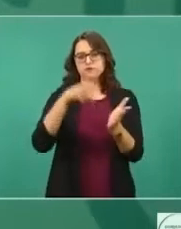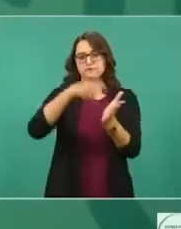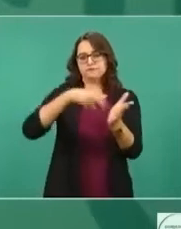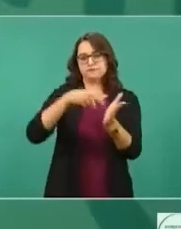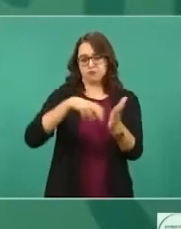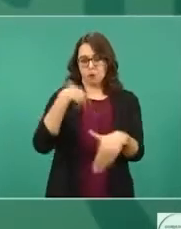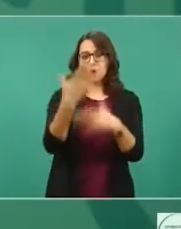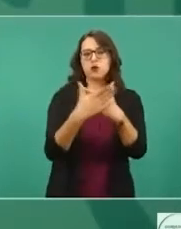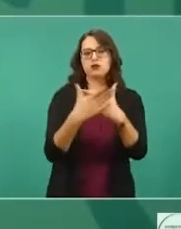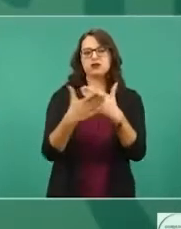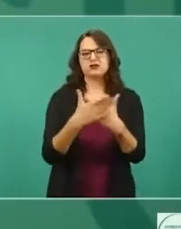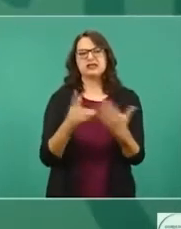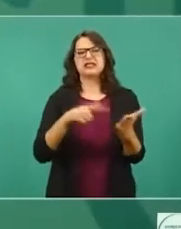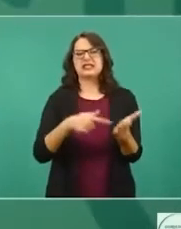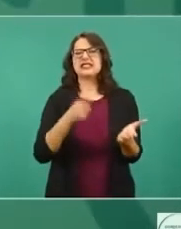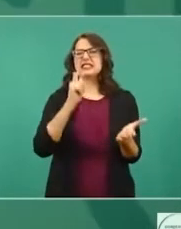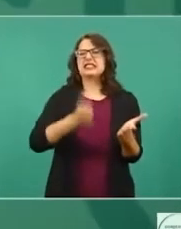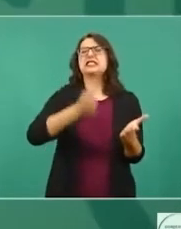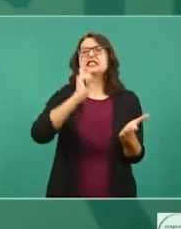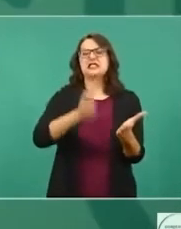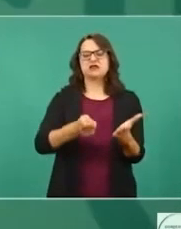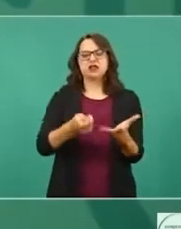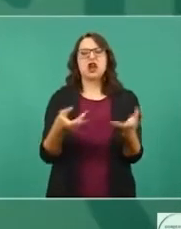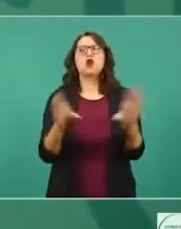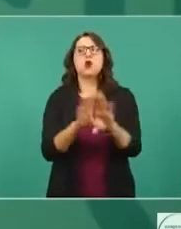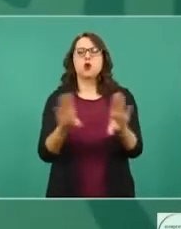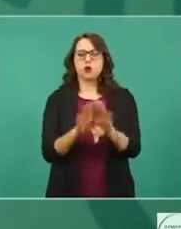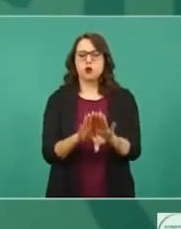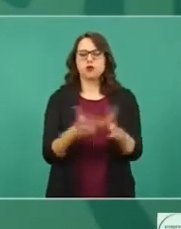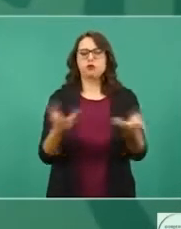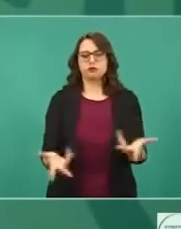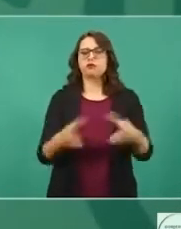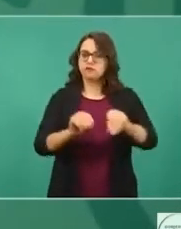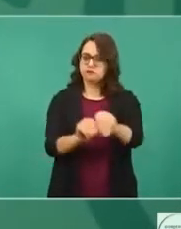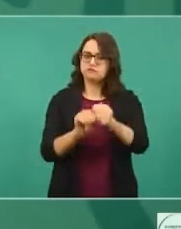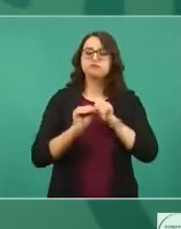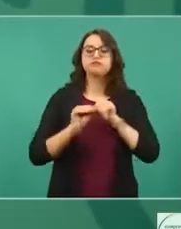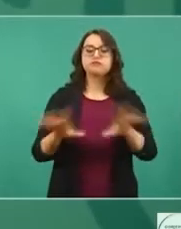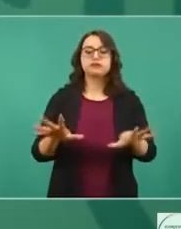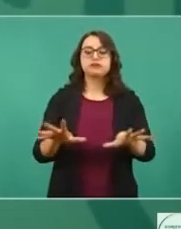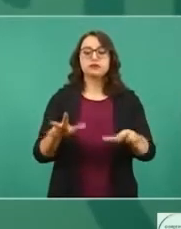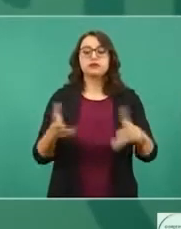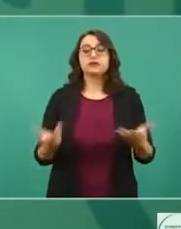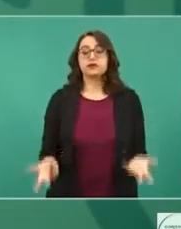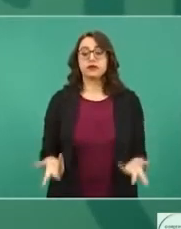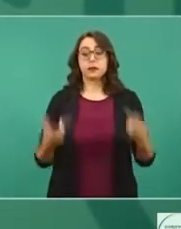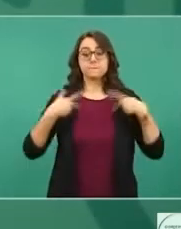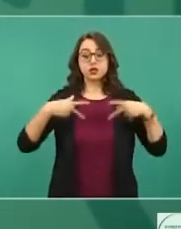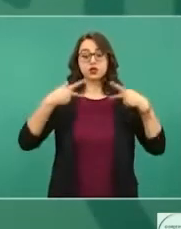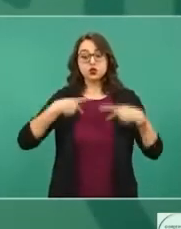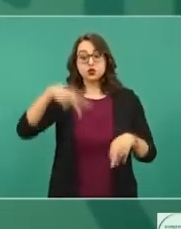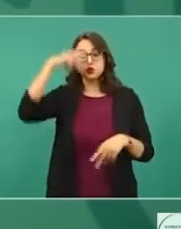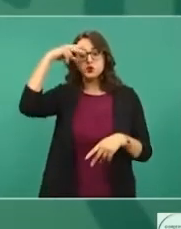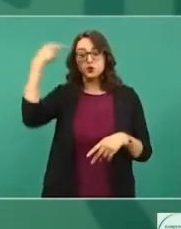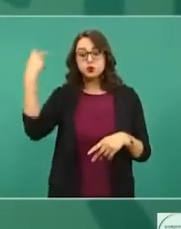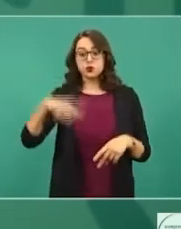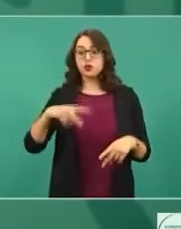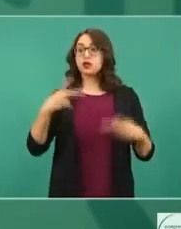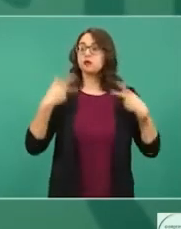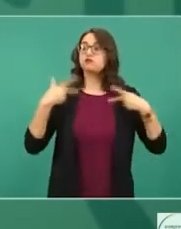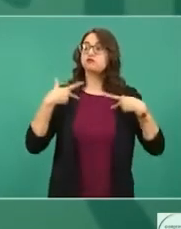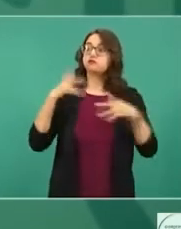todos los mexicanos sepan el por qué nos conviene la